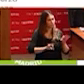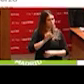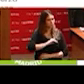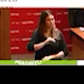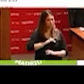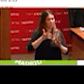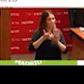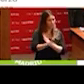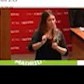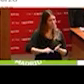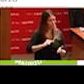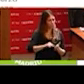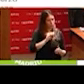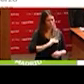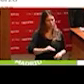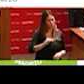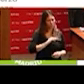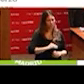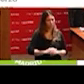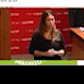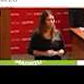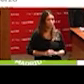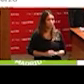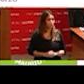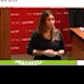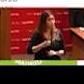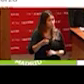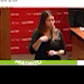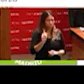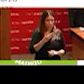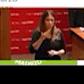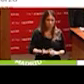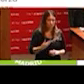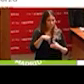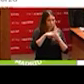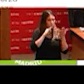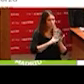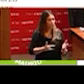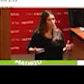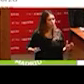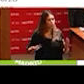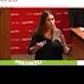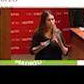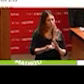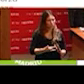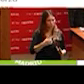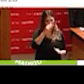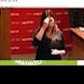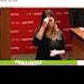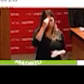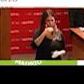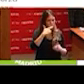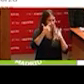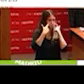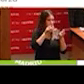de contratos indefinidos Eh Esto es algo que que valoramos mucho desde el proyecto y y y creo que es que es algo